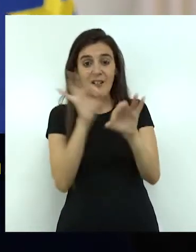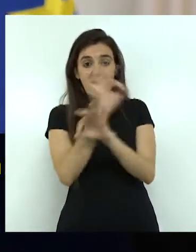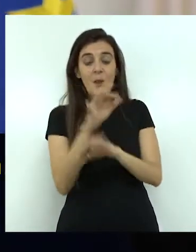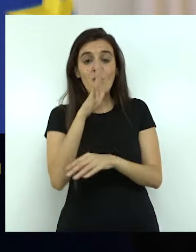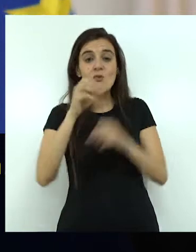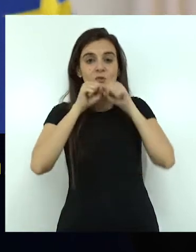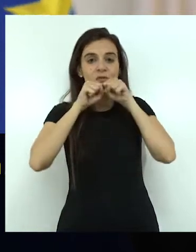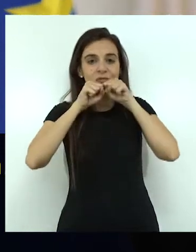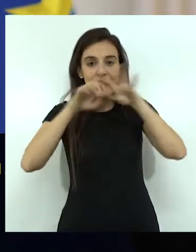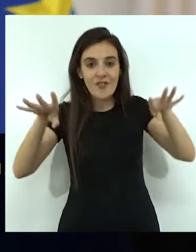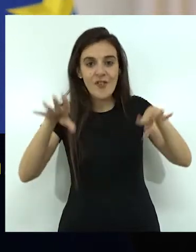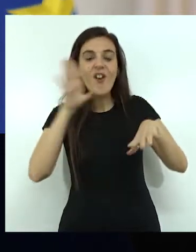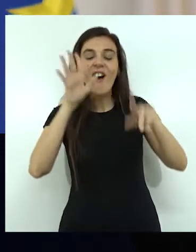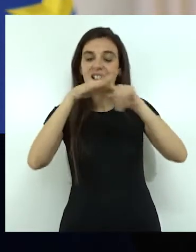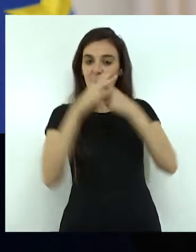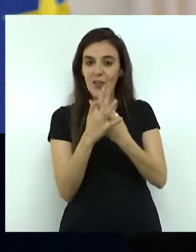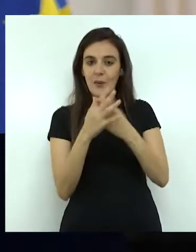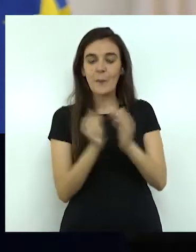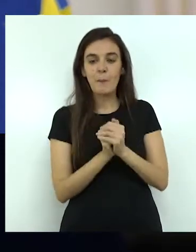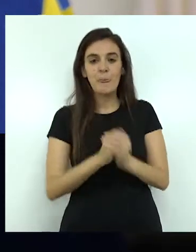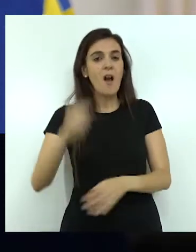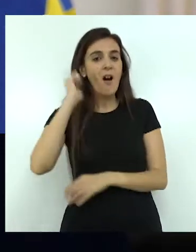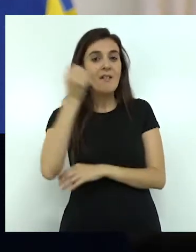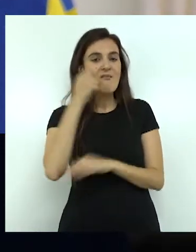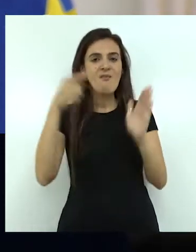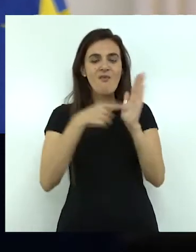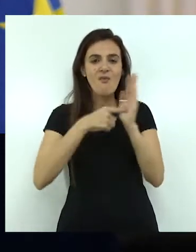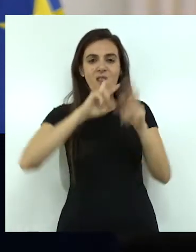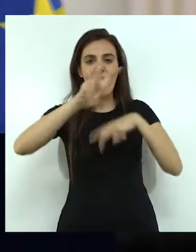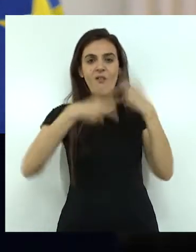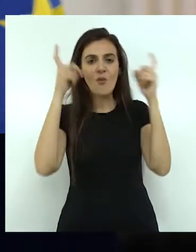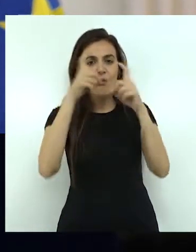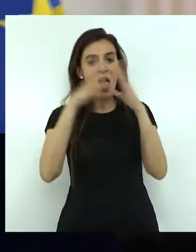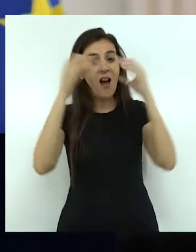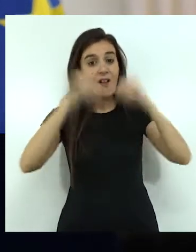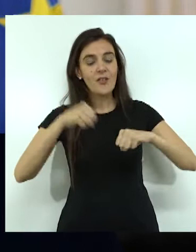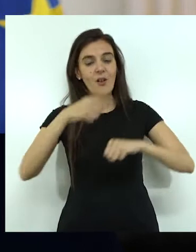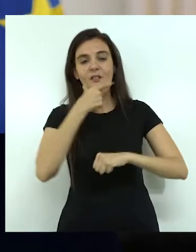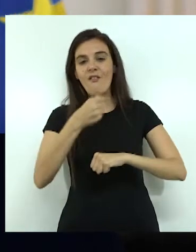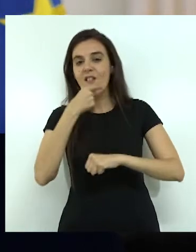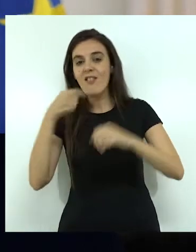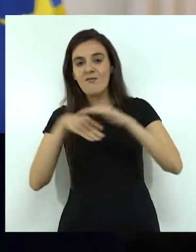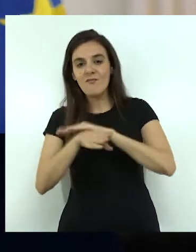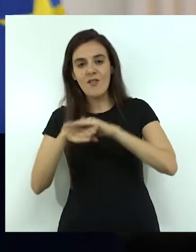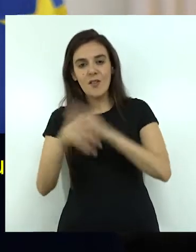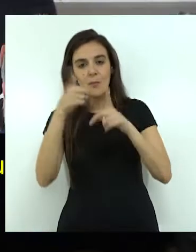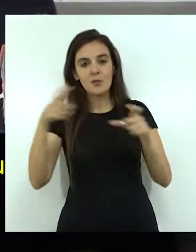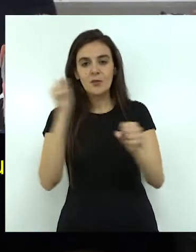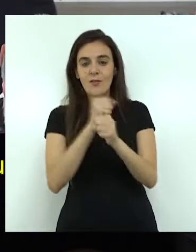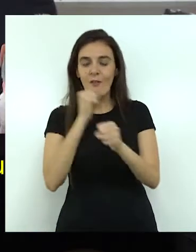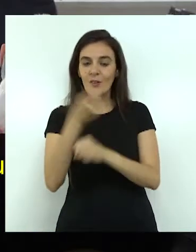un llamamiento a esta situación reivindico una reforma educativa consensuada y que se facilite el desempeño de la profesión